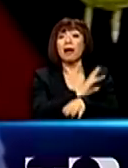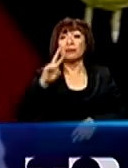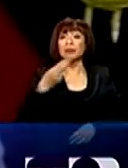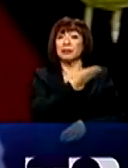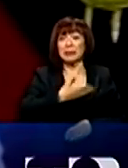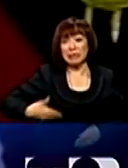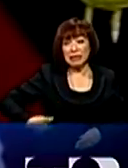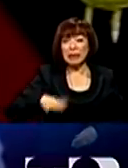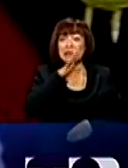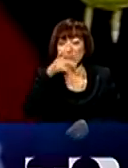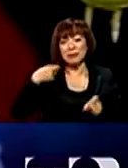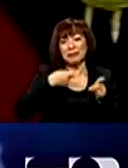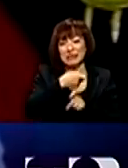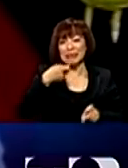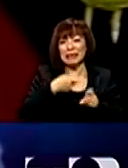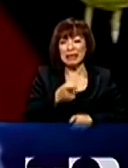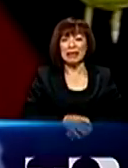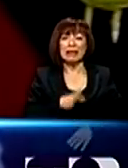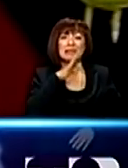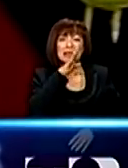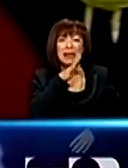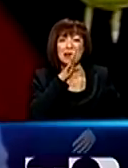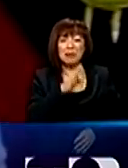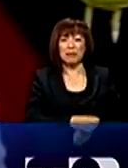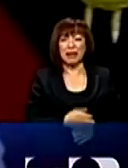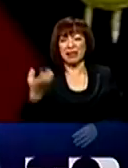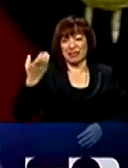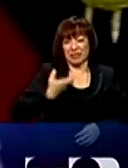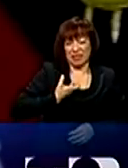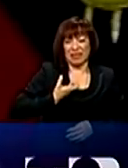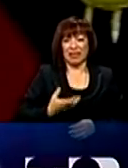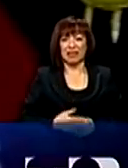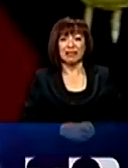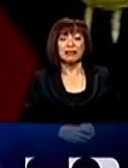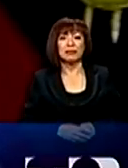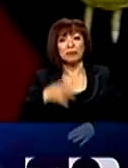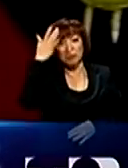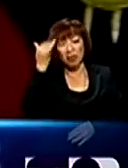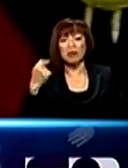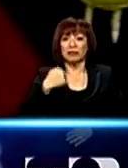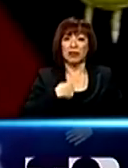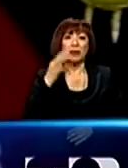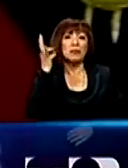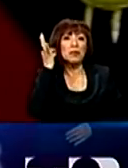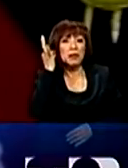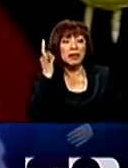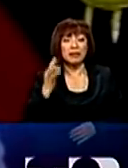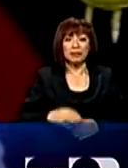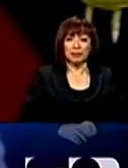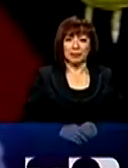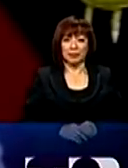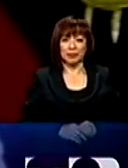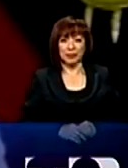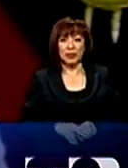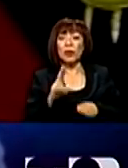constantes ataques en base a calumnias e infamias de la peor calaña, porque soy mujer y porque soy de izquierda. Han usado